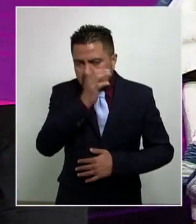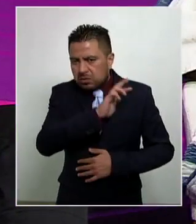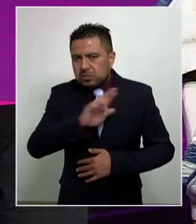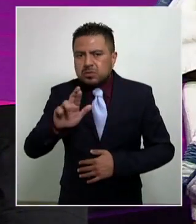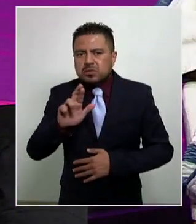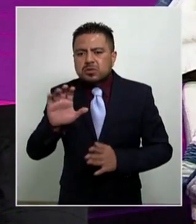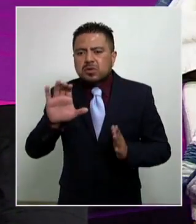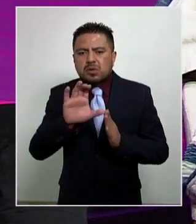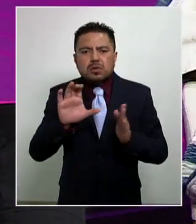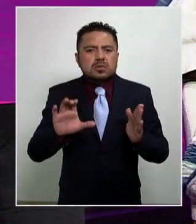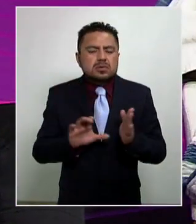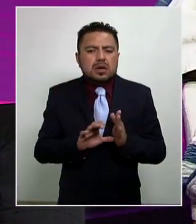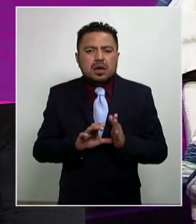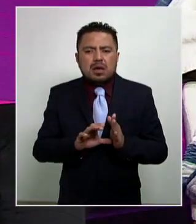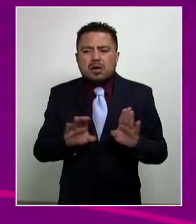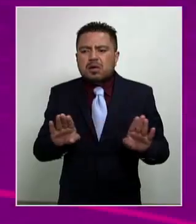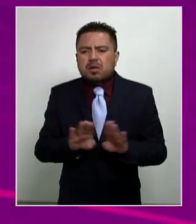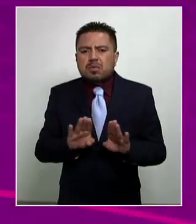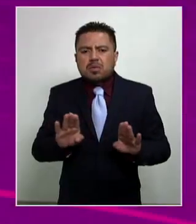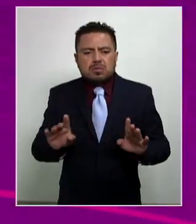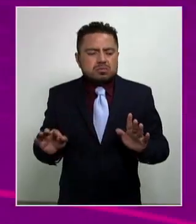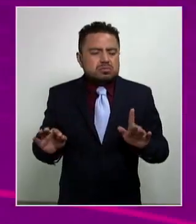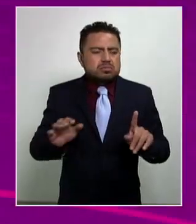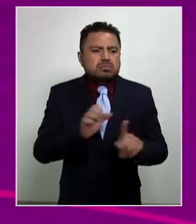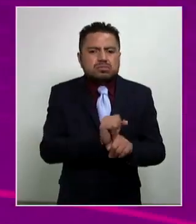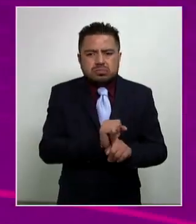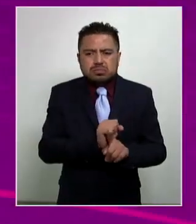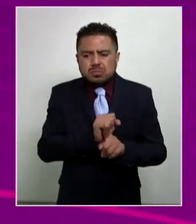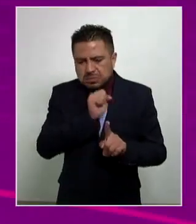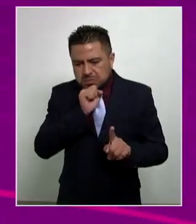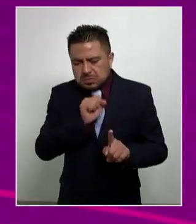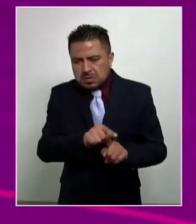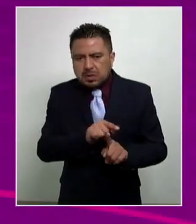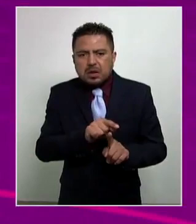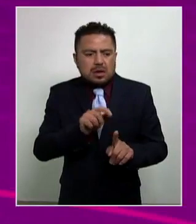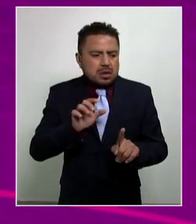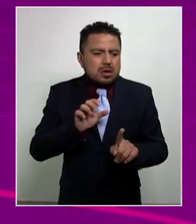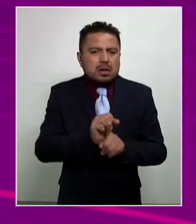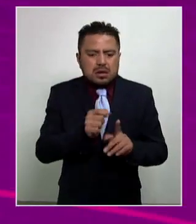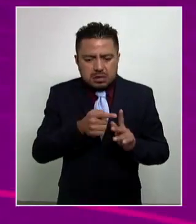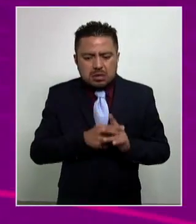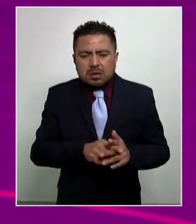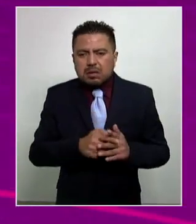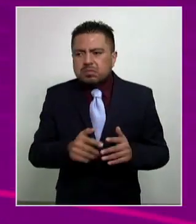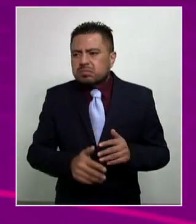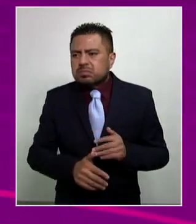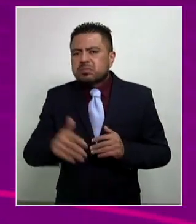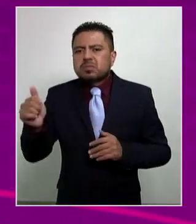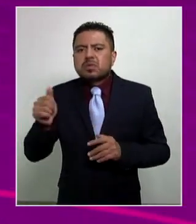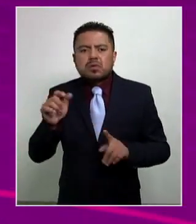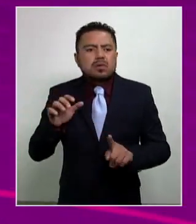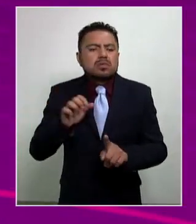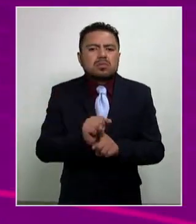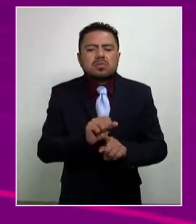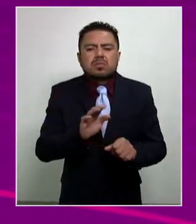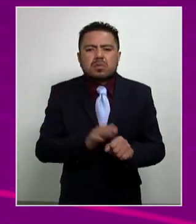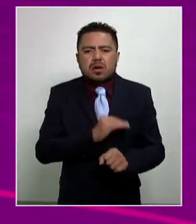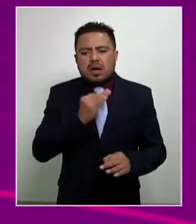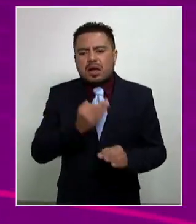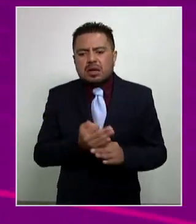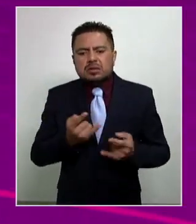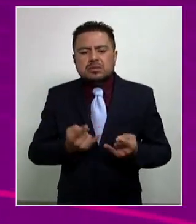reconocimiento constitucional es como un punto de llegada y al mismo tiempo un punto de partida, ¿no? Es un punto de llegada porque ha